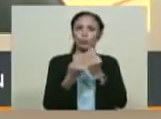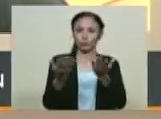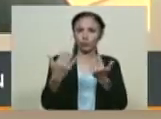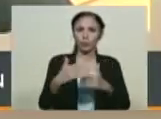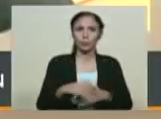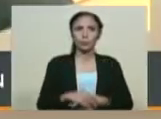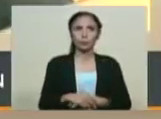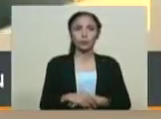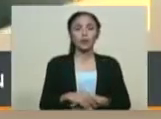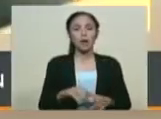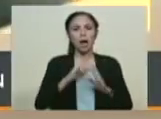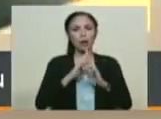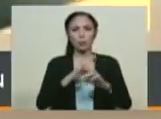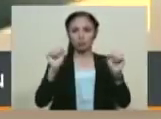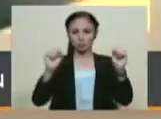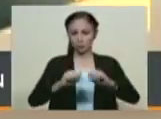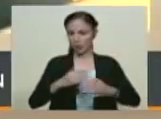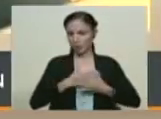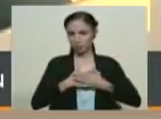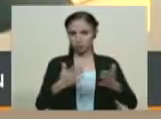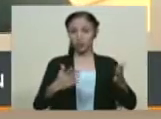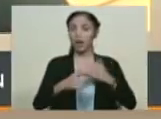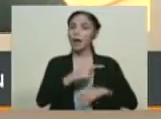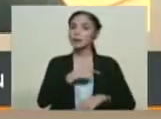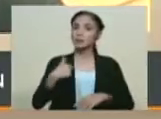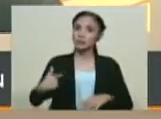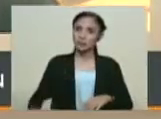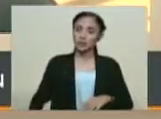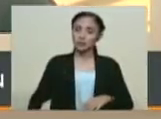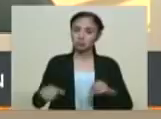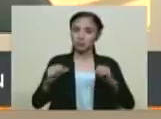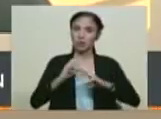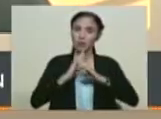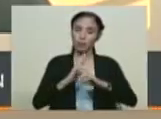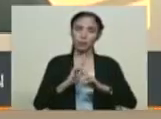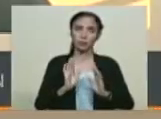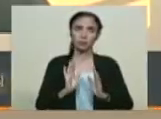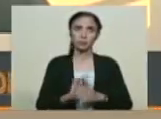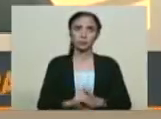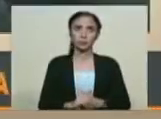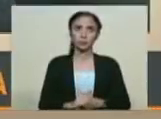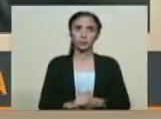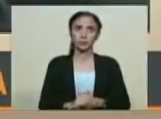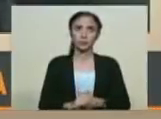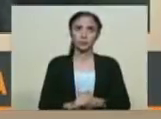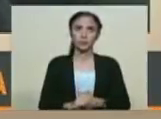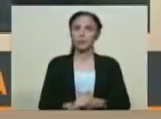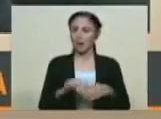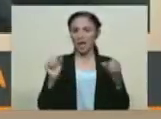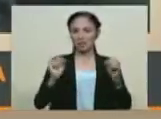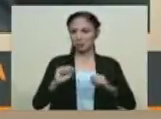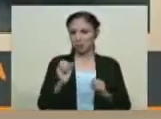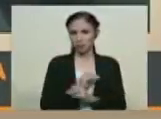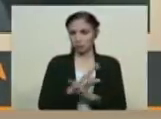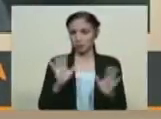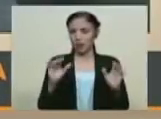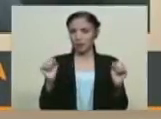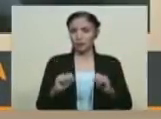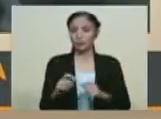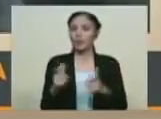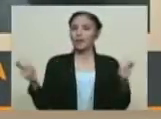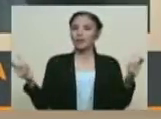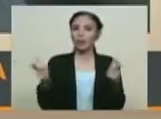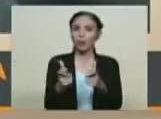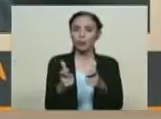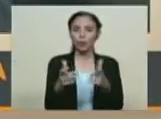me dijeron, sí va. En chino me lo dijeron. Sí va, claro que va. Se reunieron los